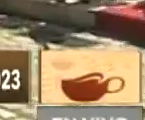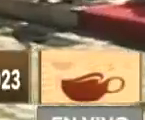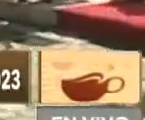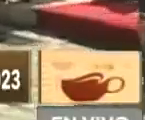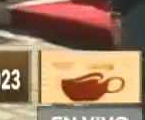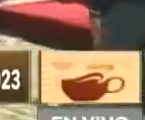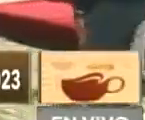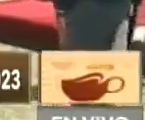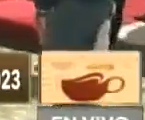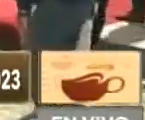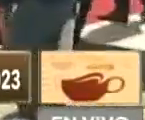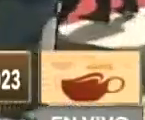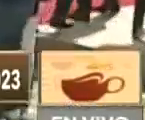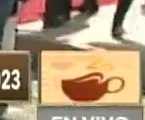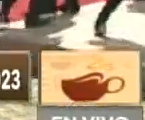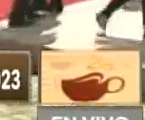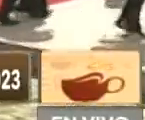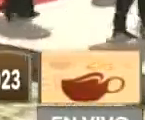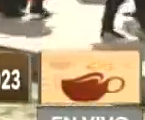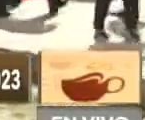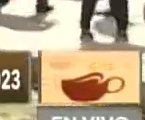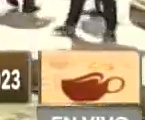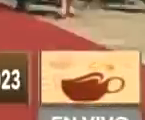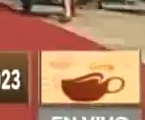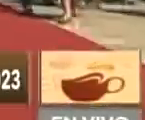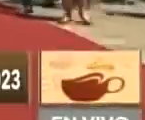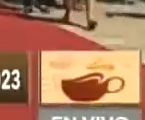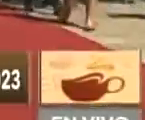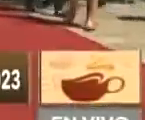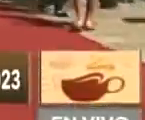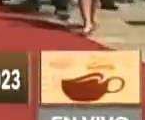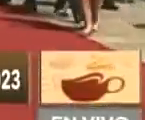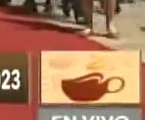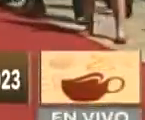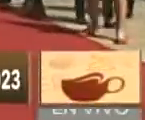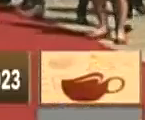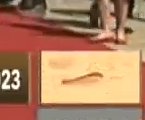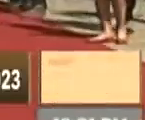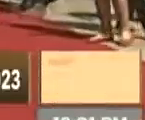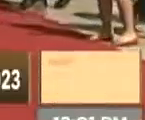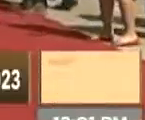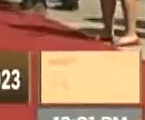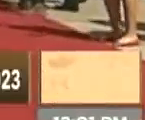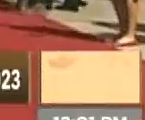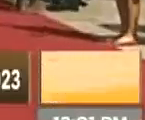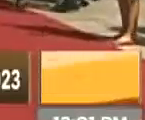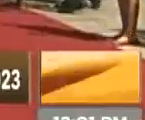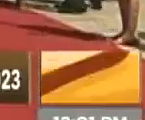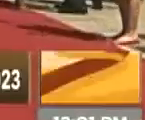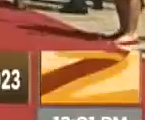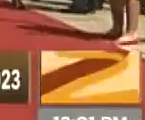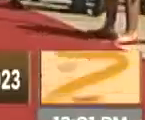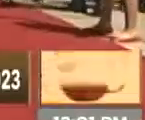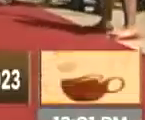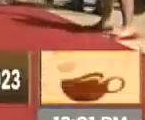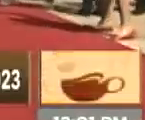quien encabezó estas comisiones. De inmediato nos vamos con Graya Casera, nos tiene más detalles desde la Asamblea Nacional. Graya, estamos